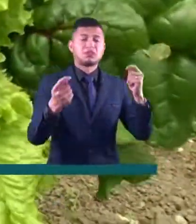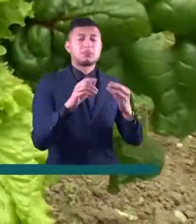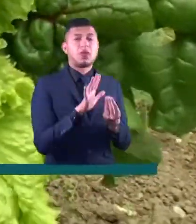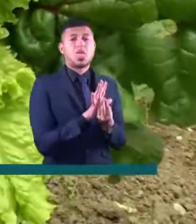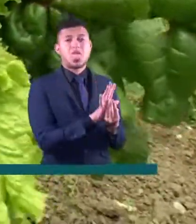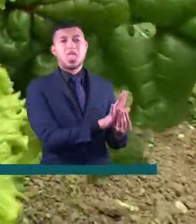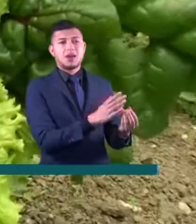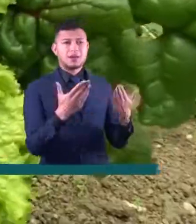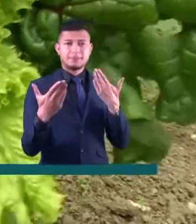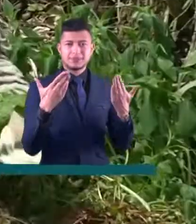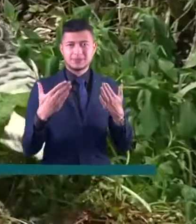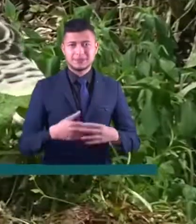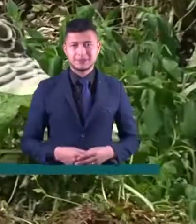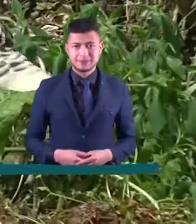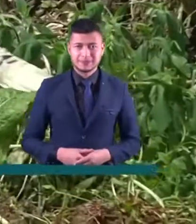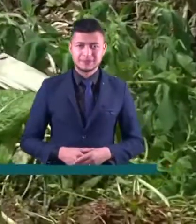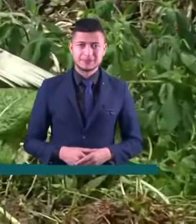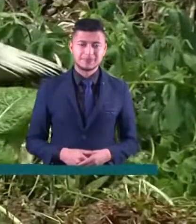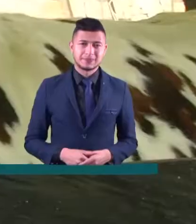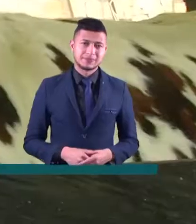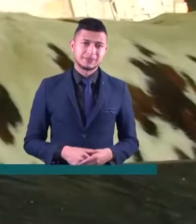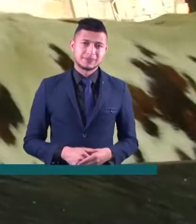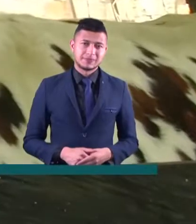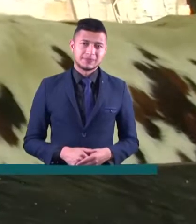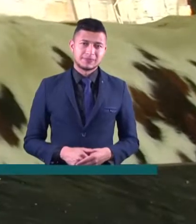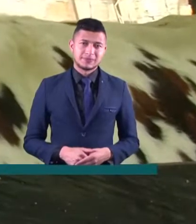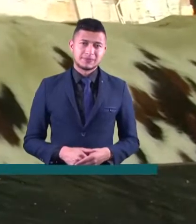han ido quedando atrás.